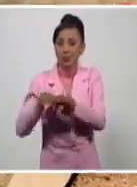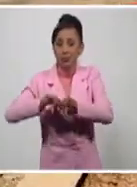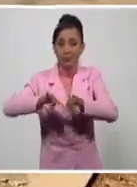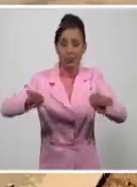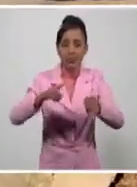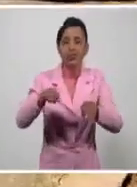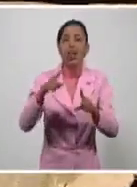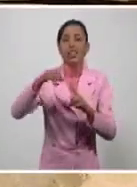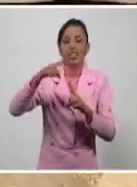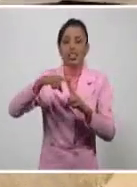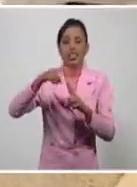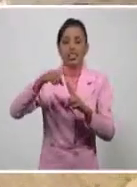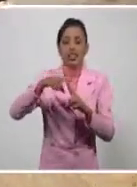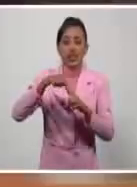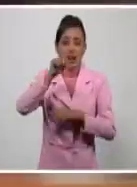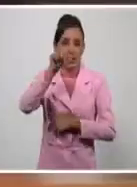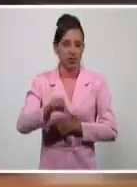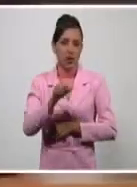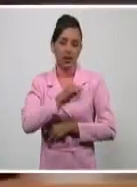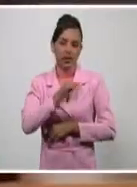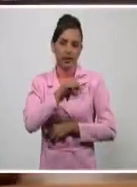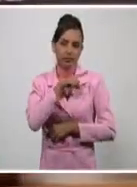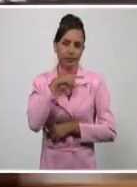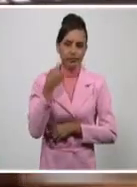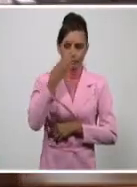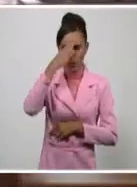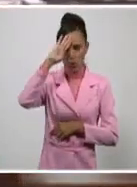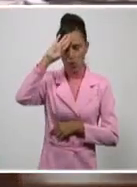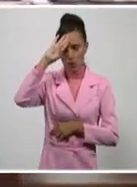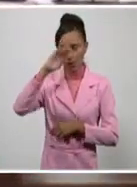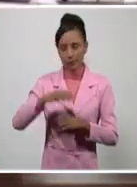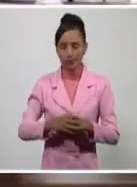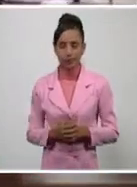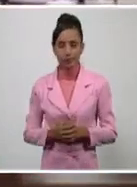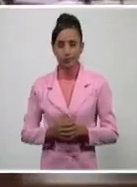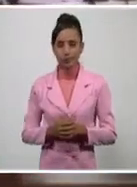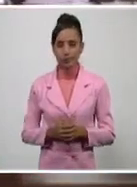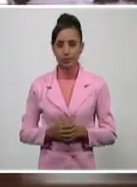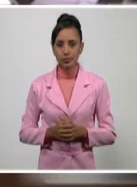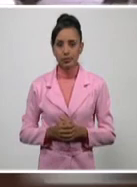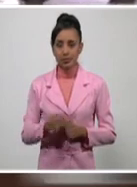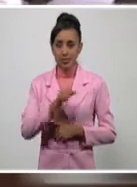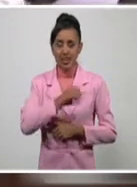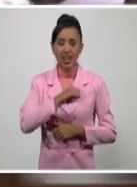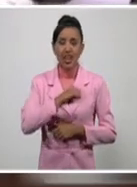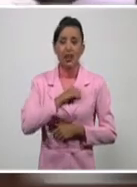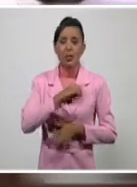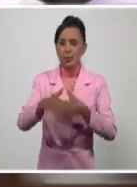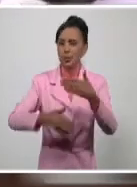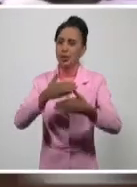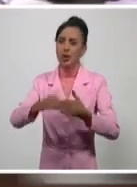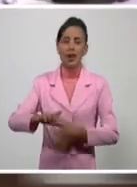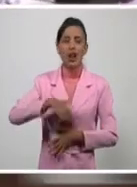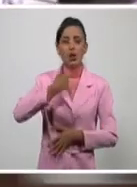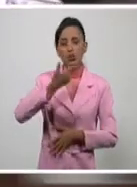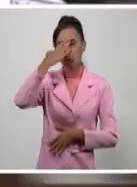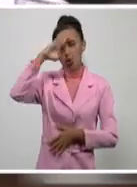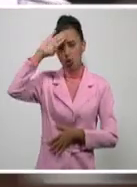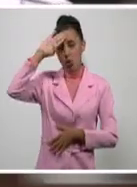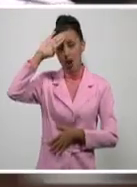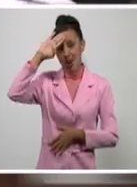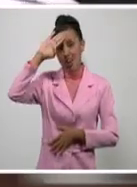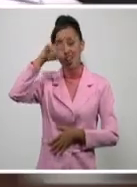misión para los que no nos quieren bien. Apuntar a la cultura, a la fractura de la cultura cubana, es apuntar al corazón